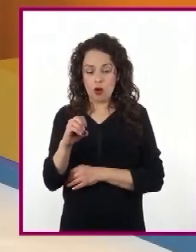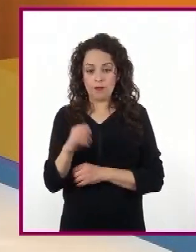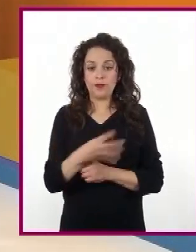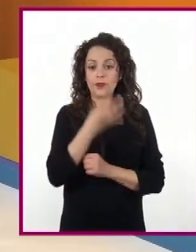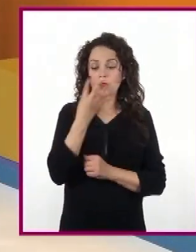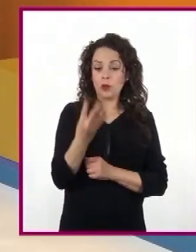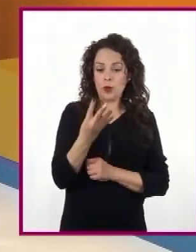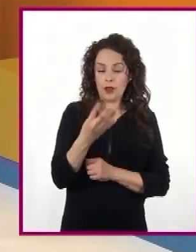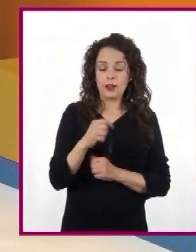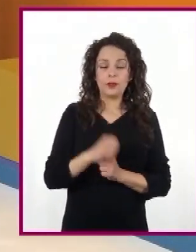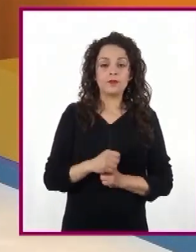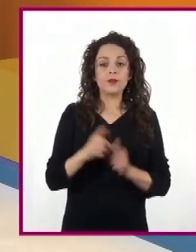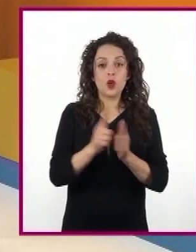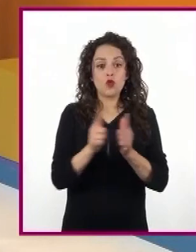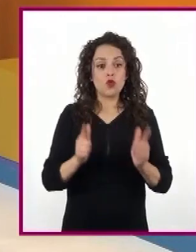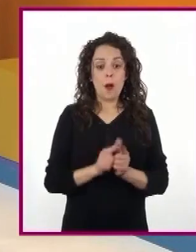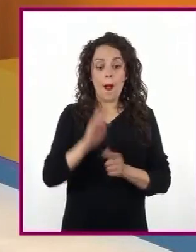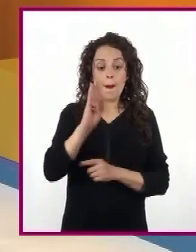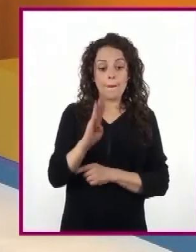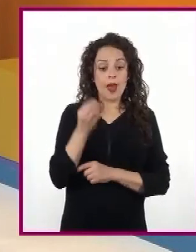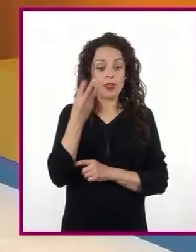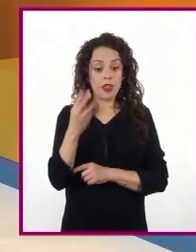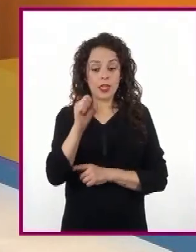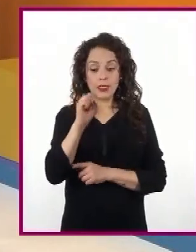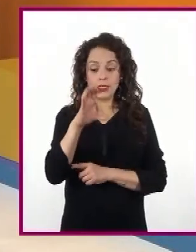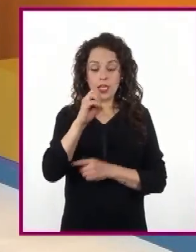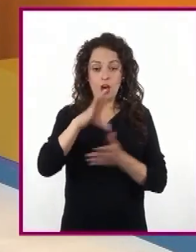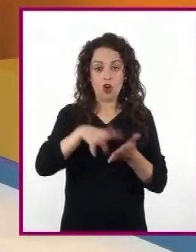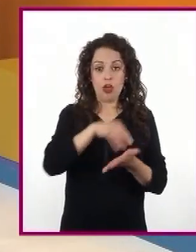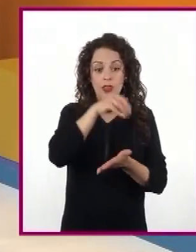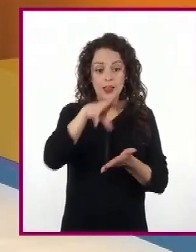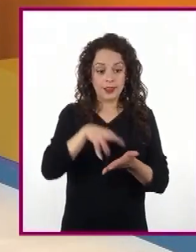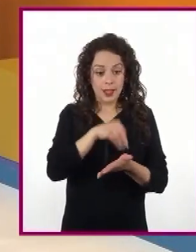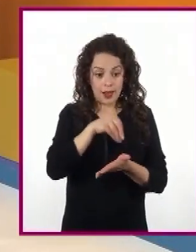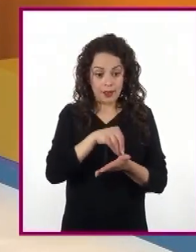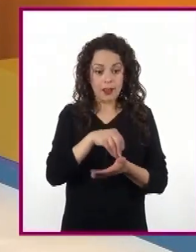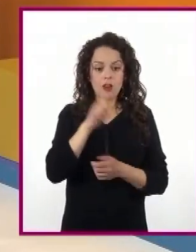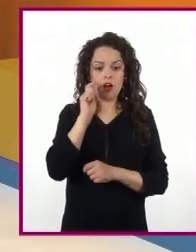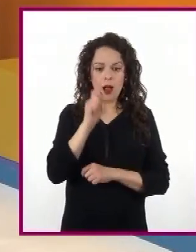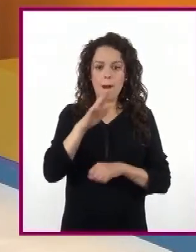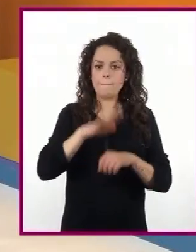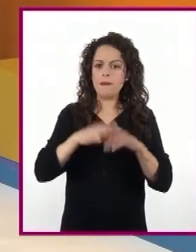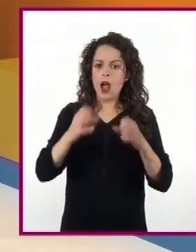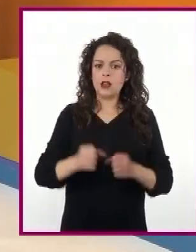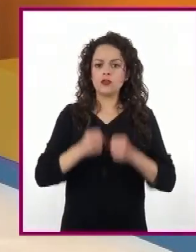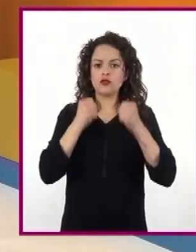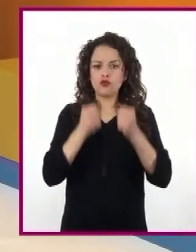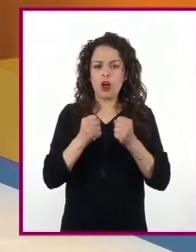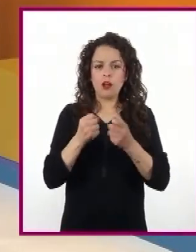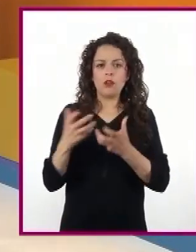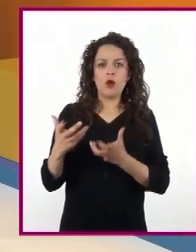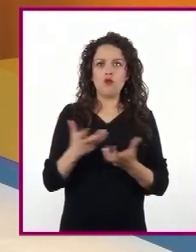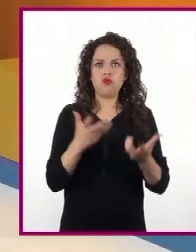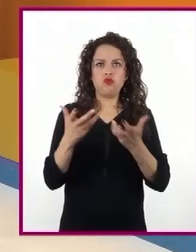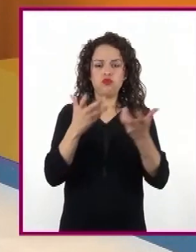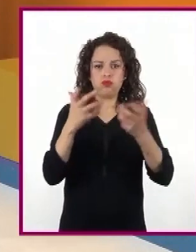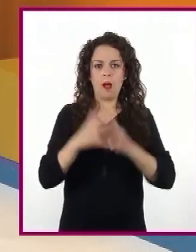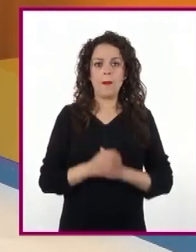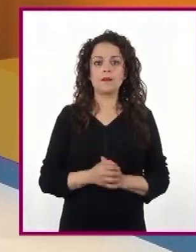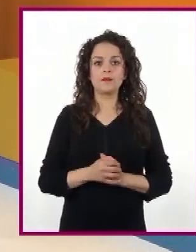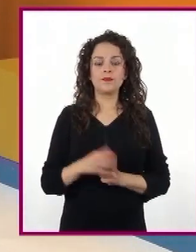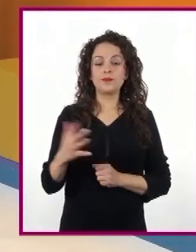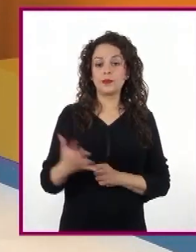4. En el grupo BW seco desértico, la evaporación es mayor a la precipitación.